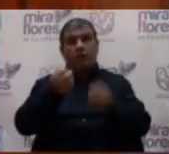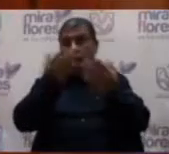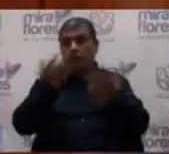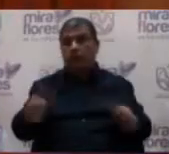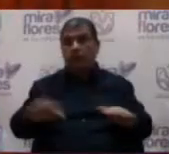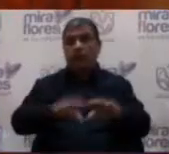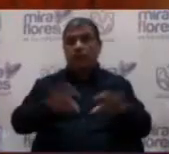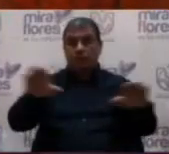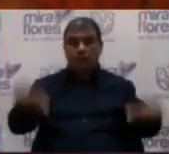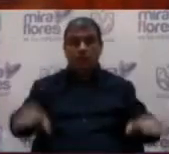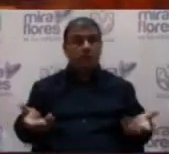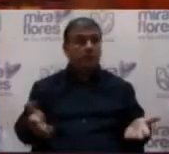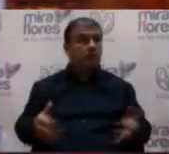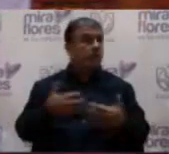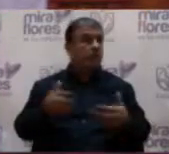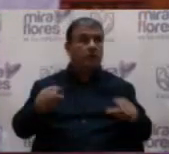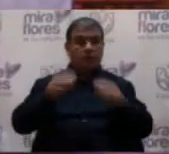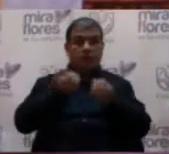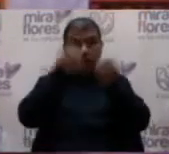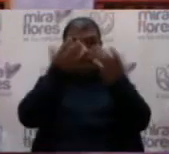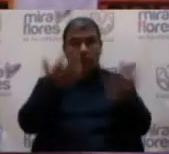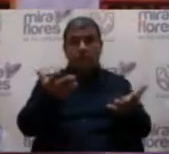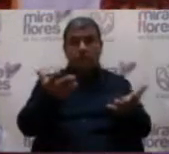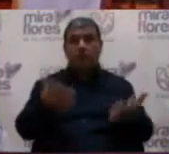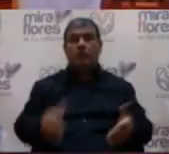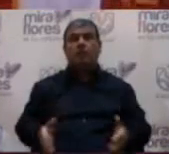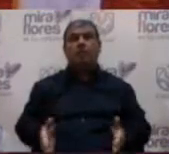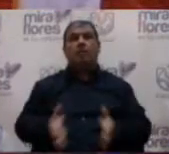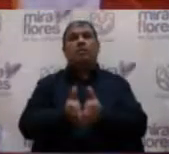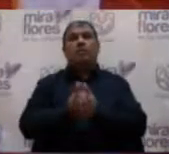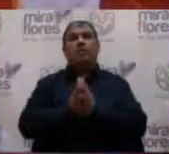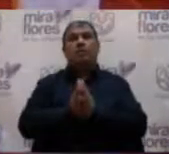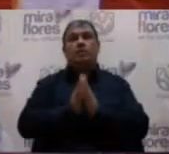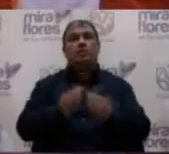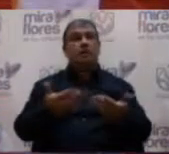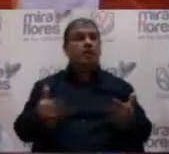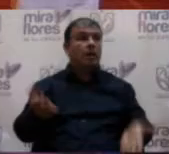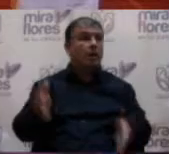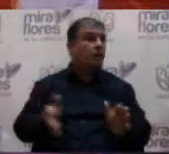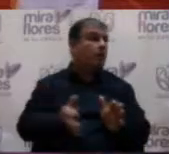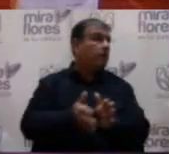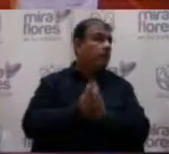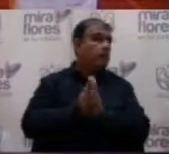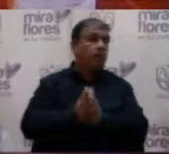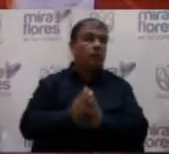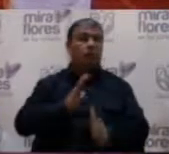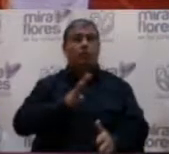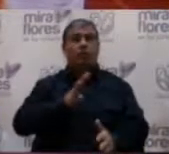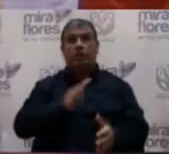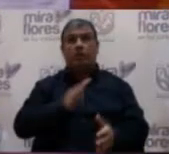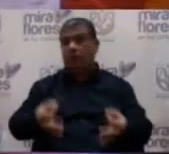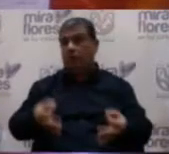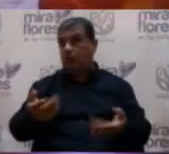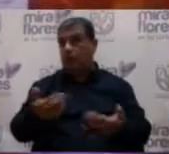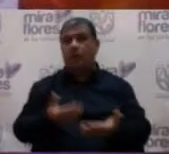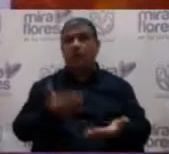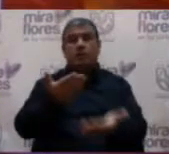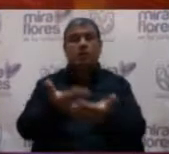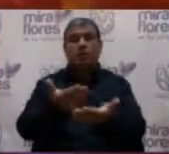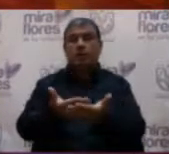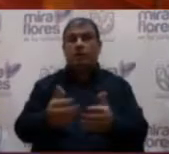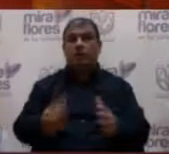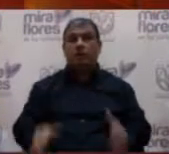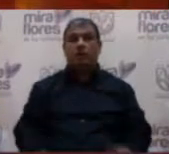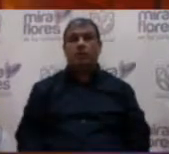mesa? Si no hay informes, solicitaremos si existen pedidos formales. ¿Han sido presentados